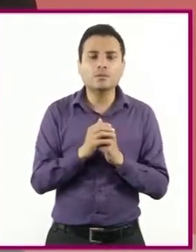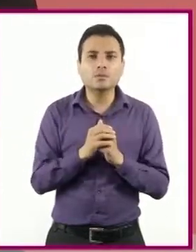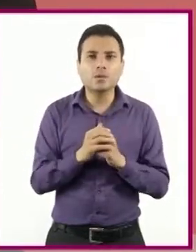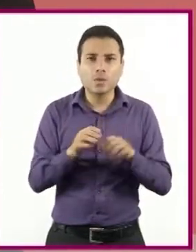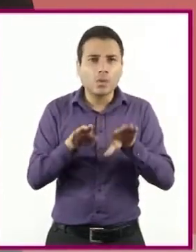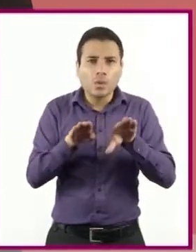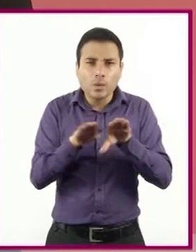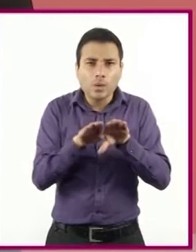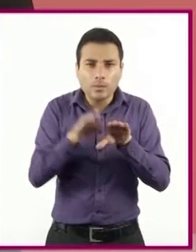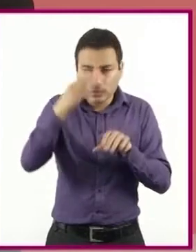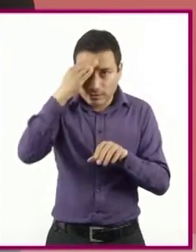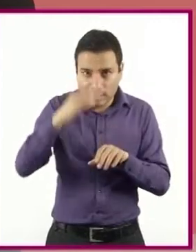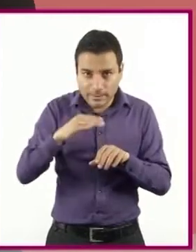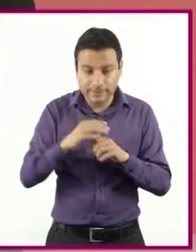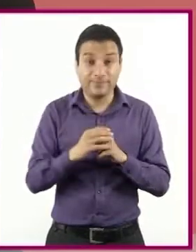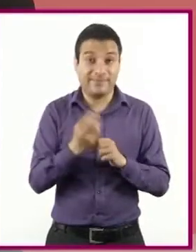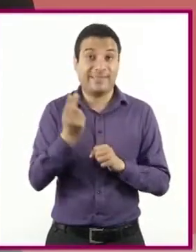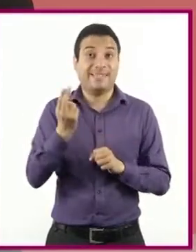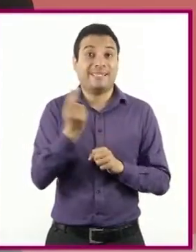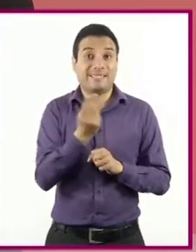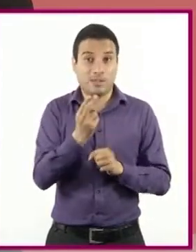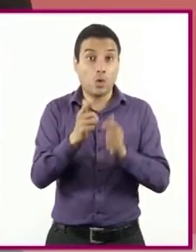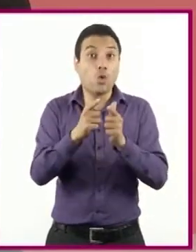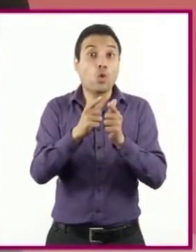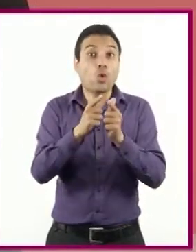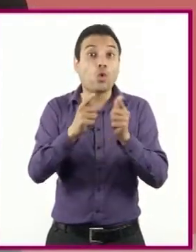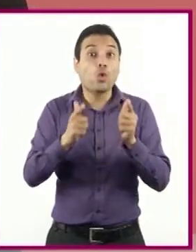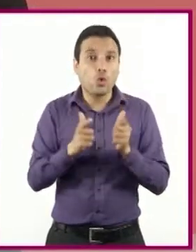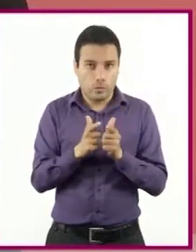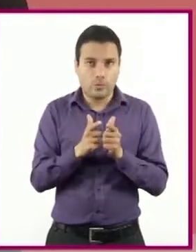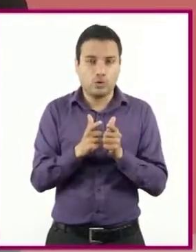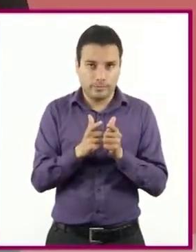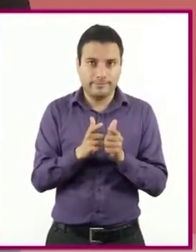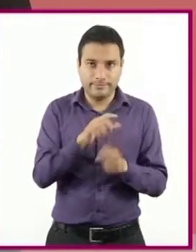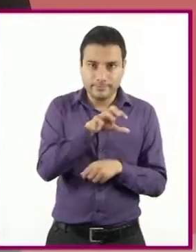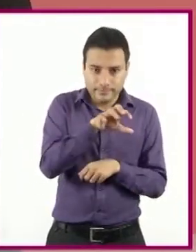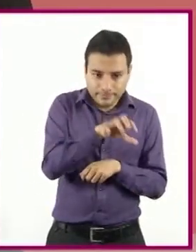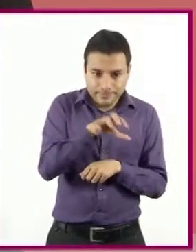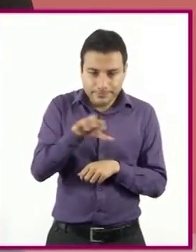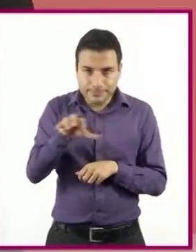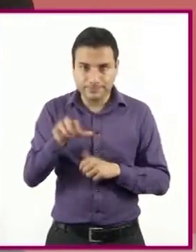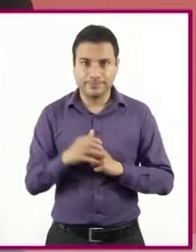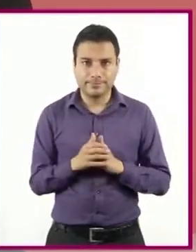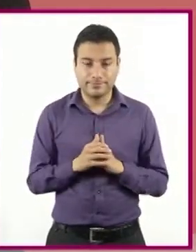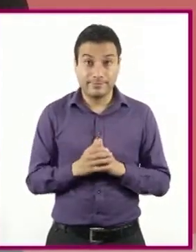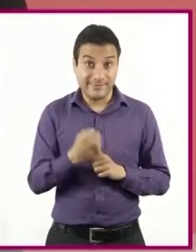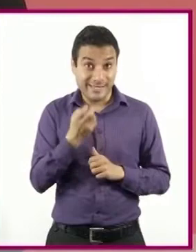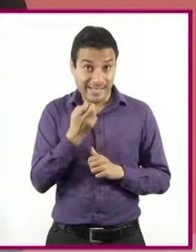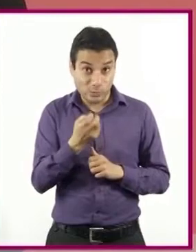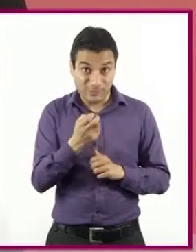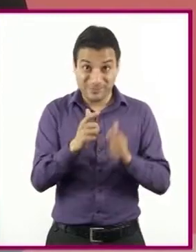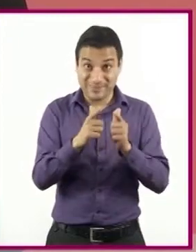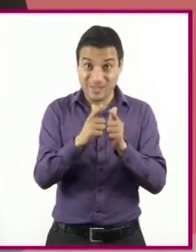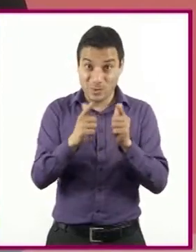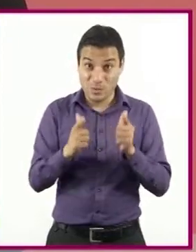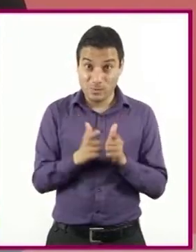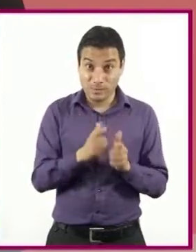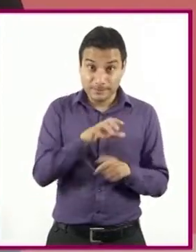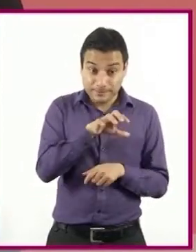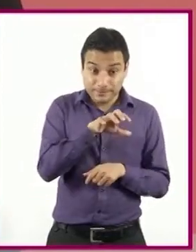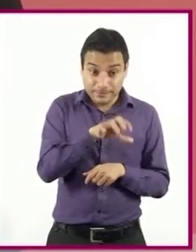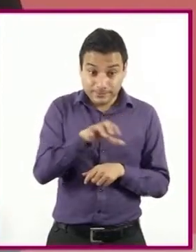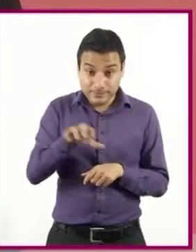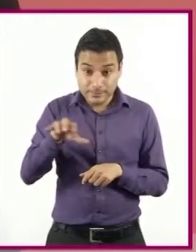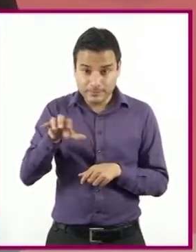es necesario agruparlos más que contarlos de forma individual. Esta forma de contar agrupando se utiliza con